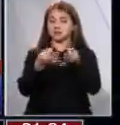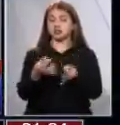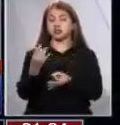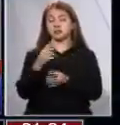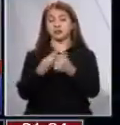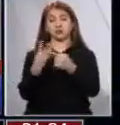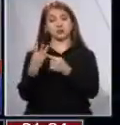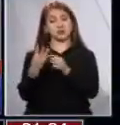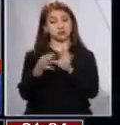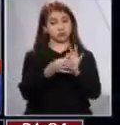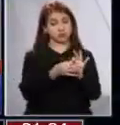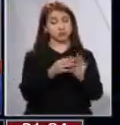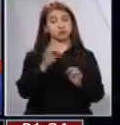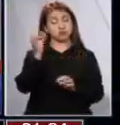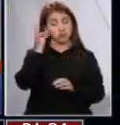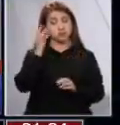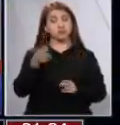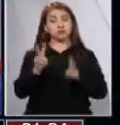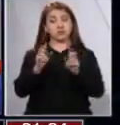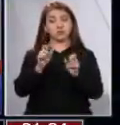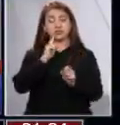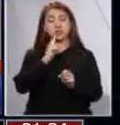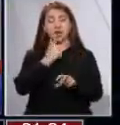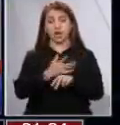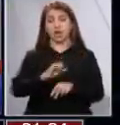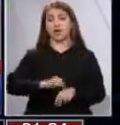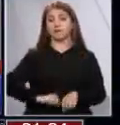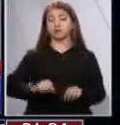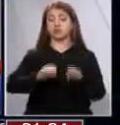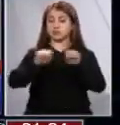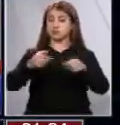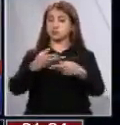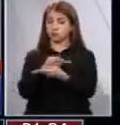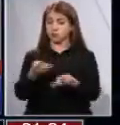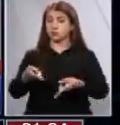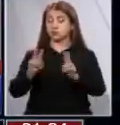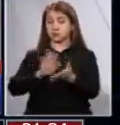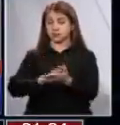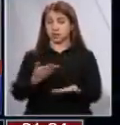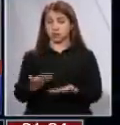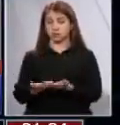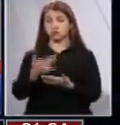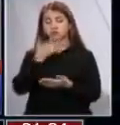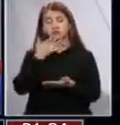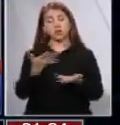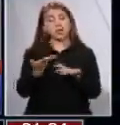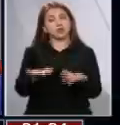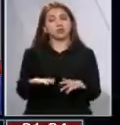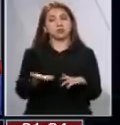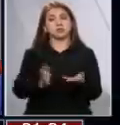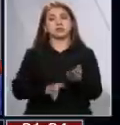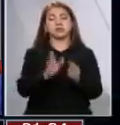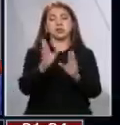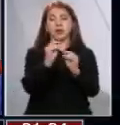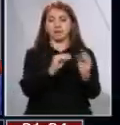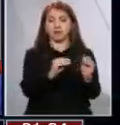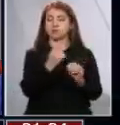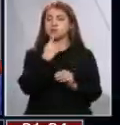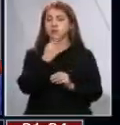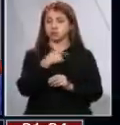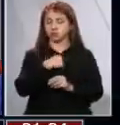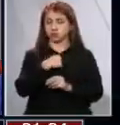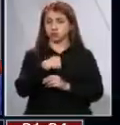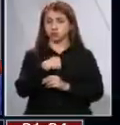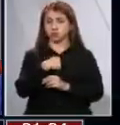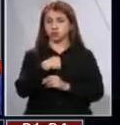en esos tres casos que las mujeres puedan tener un aborto en el sistema público de salud? ¿Por qué entonces se sigue hablando, le pregunto yo,